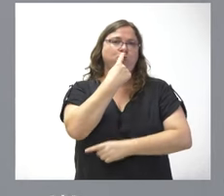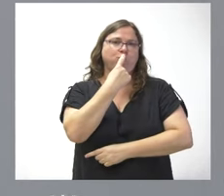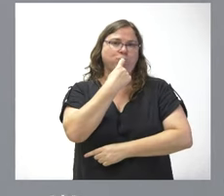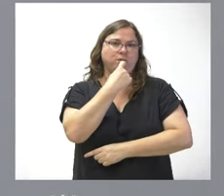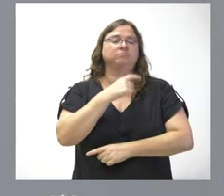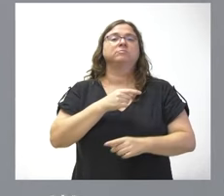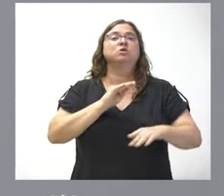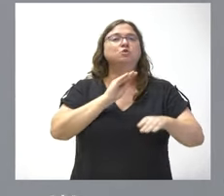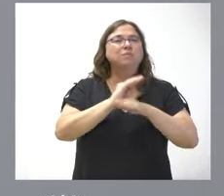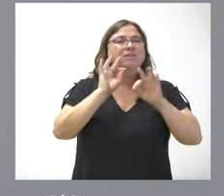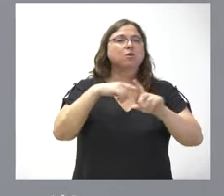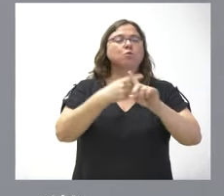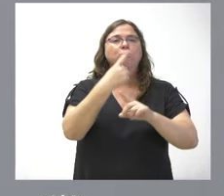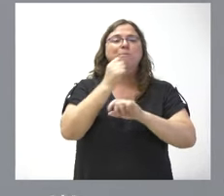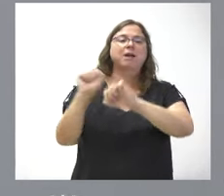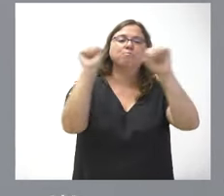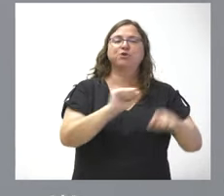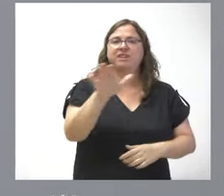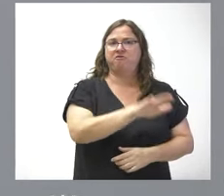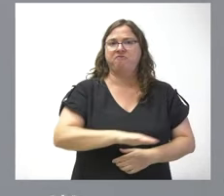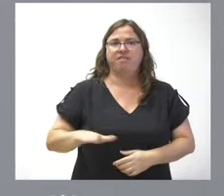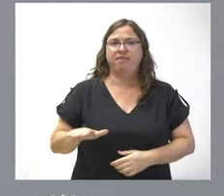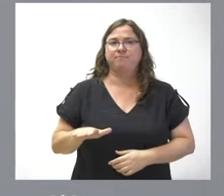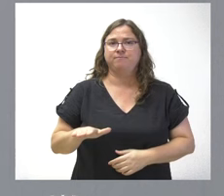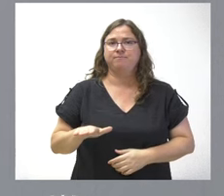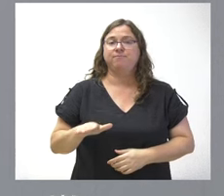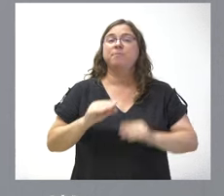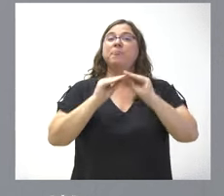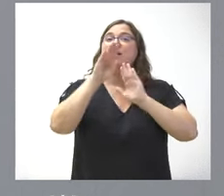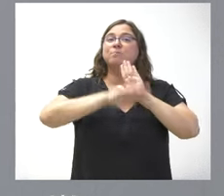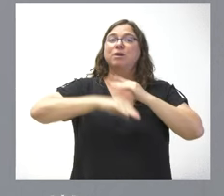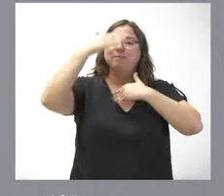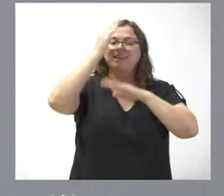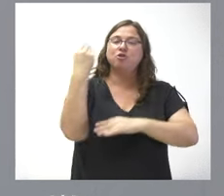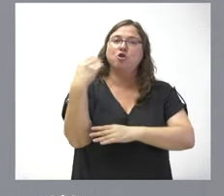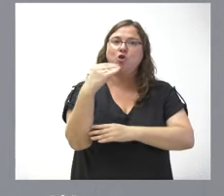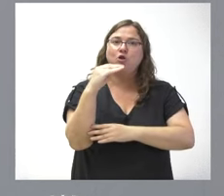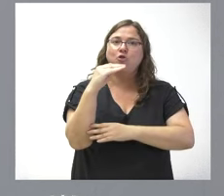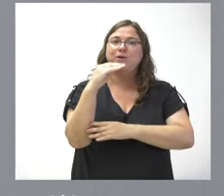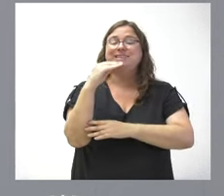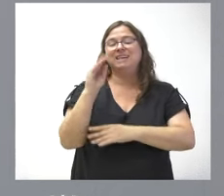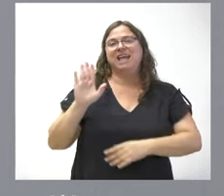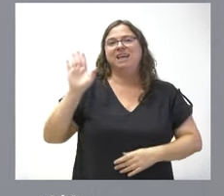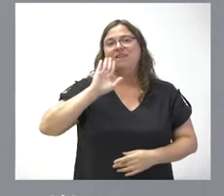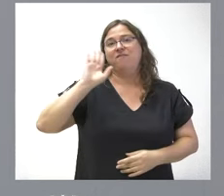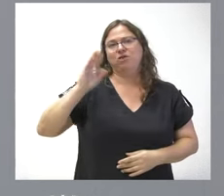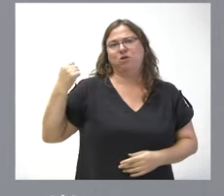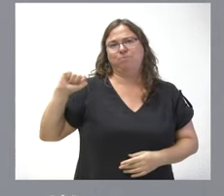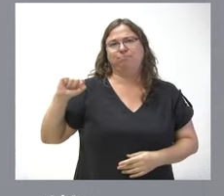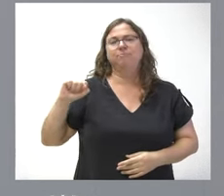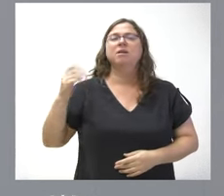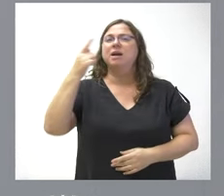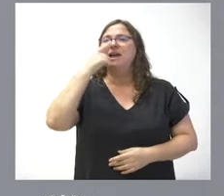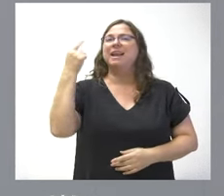eh para la protección de la infancia se desarrolla el programa de atención a jóvenes infractores que en el año pasado